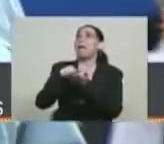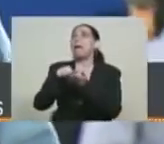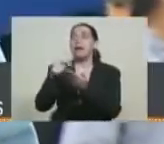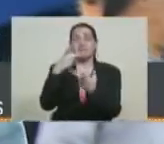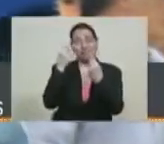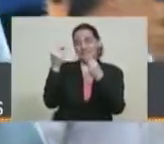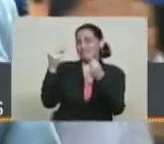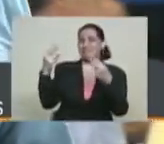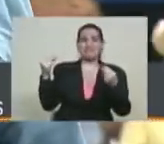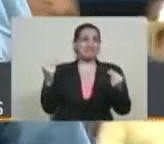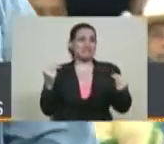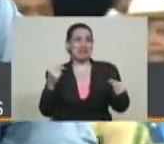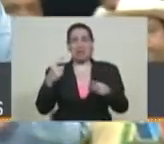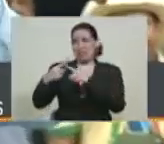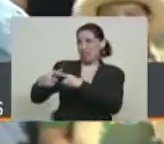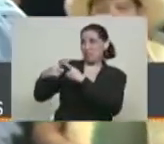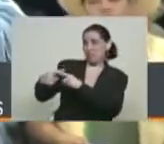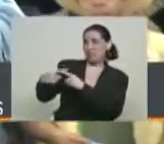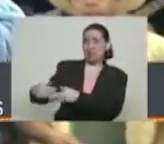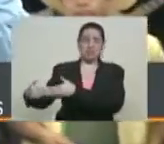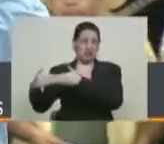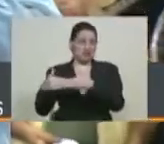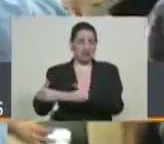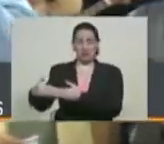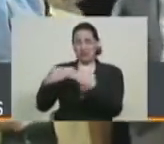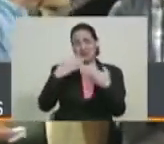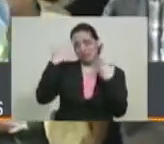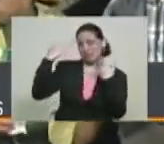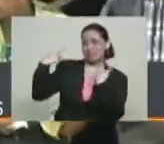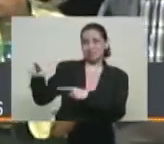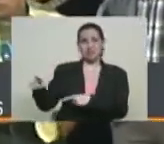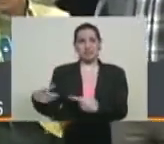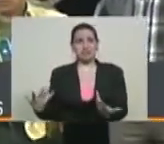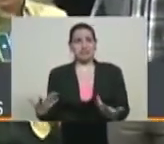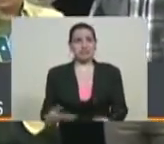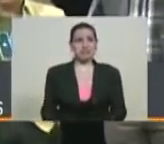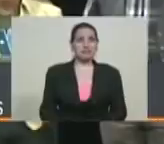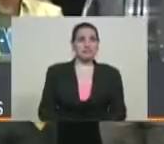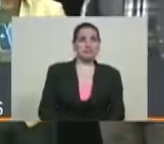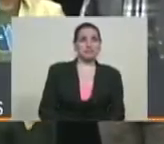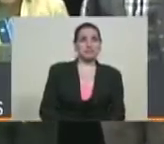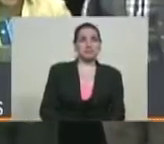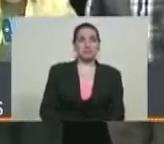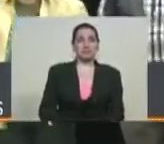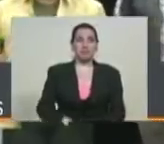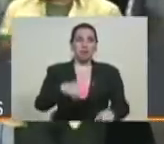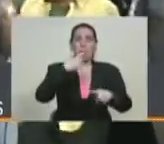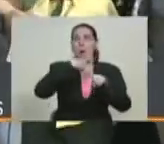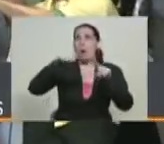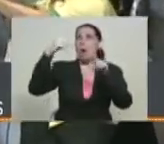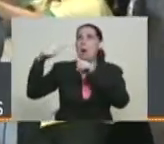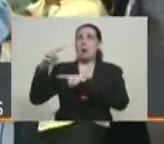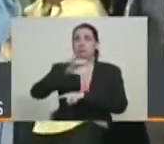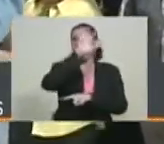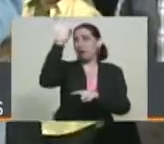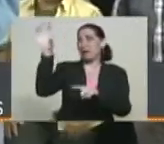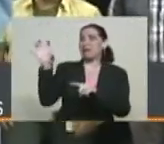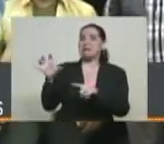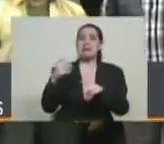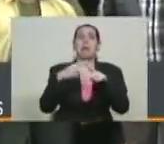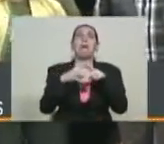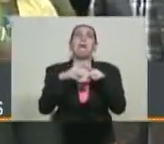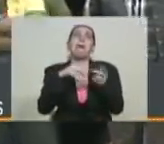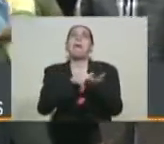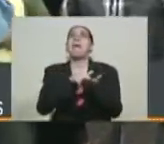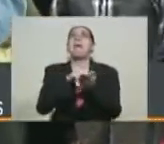No dependemos del imperio gringo, ni dependemos de ningún imperio de este mundo.